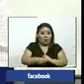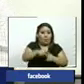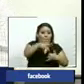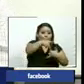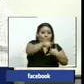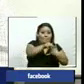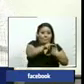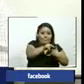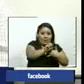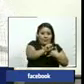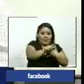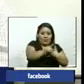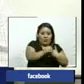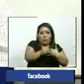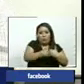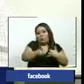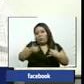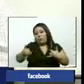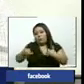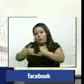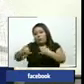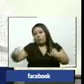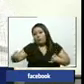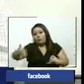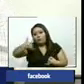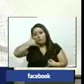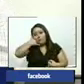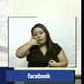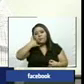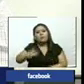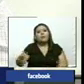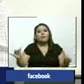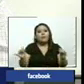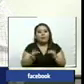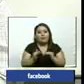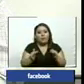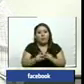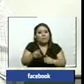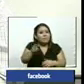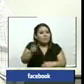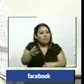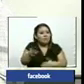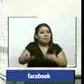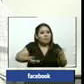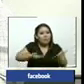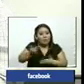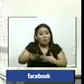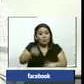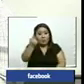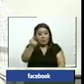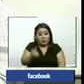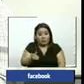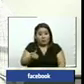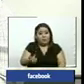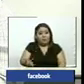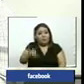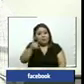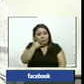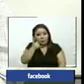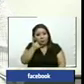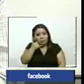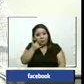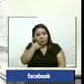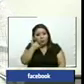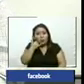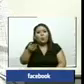Esto también puede venir dado, ¿verdad?, por las condiciones del mismo mercado, que el operador ha ido incentivando uso